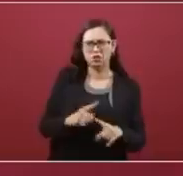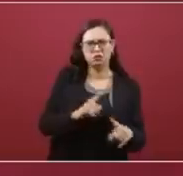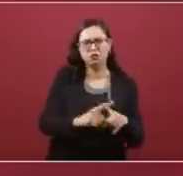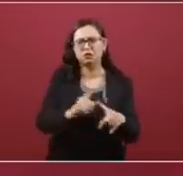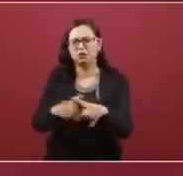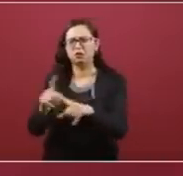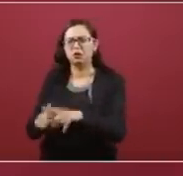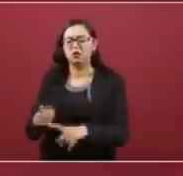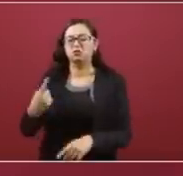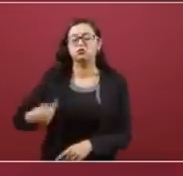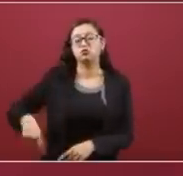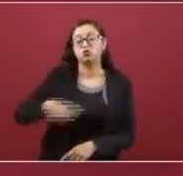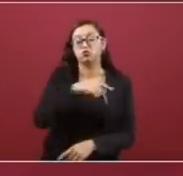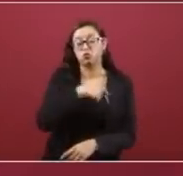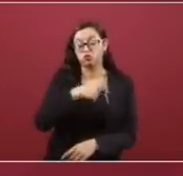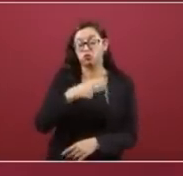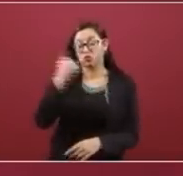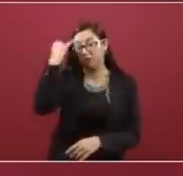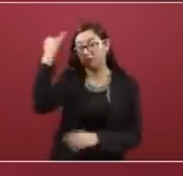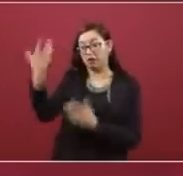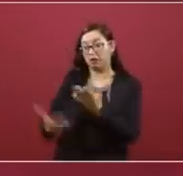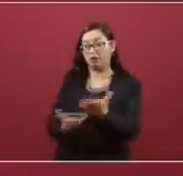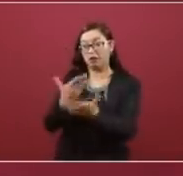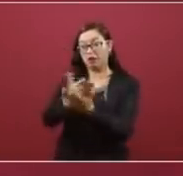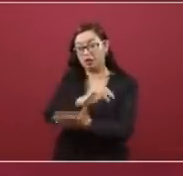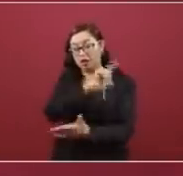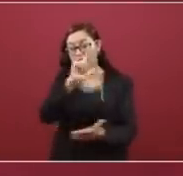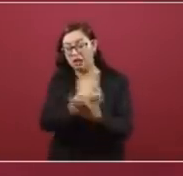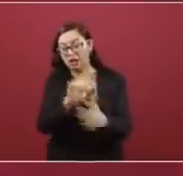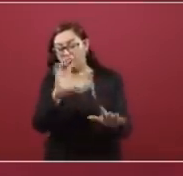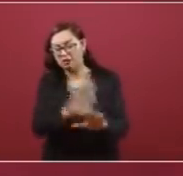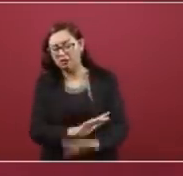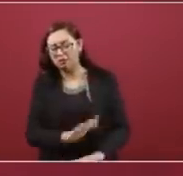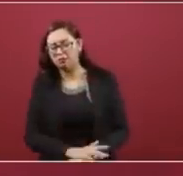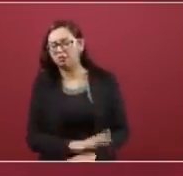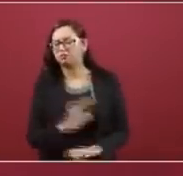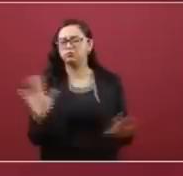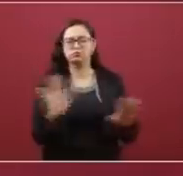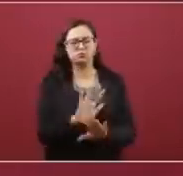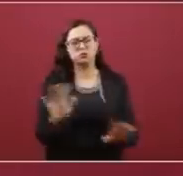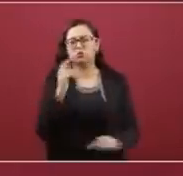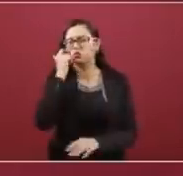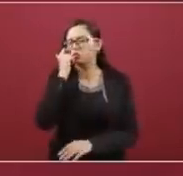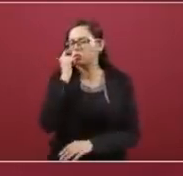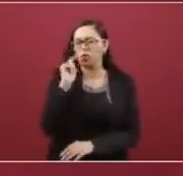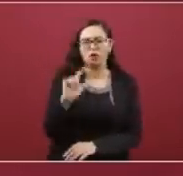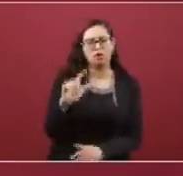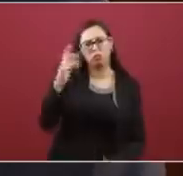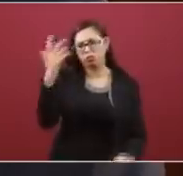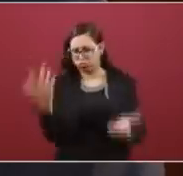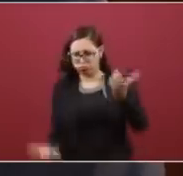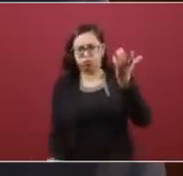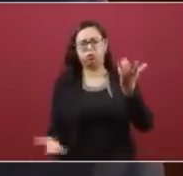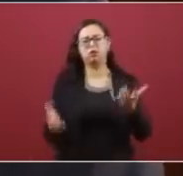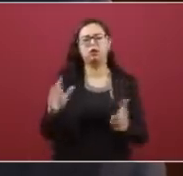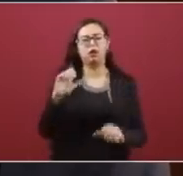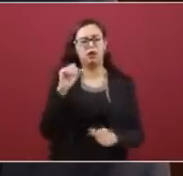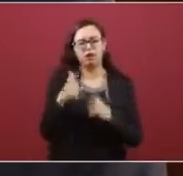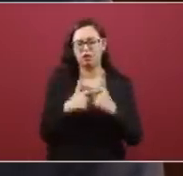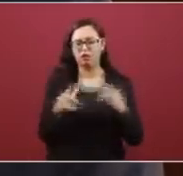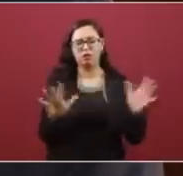nosotros ninguna iniciativa con ese propósito. No queremos inestabilidad. Sí.